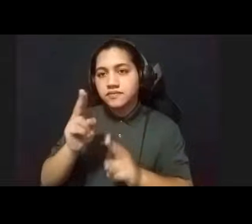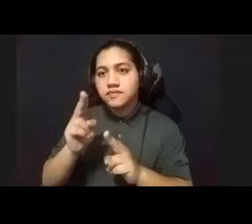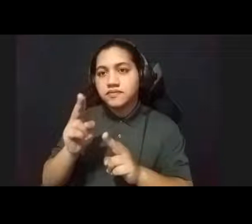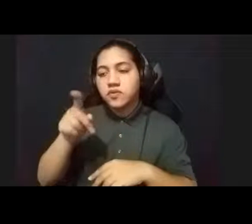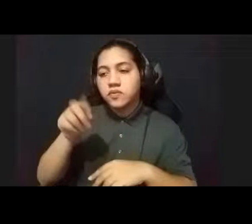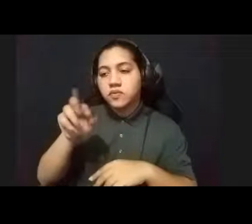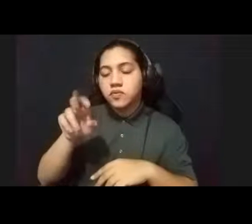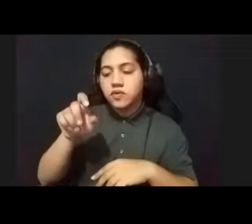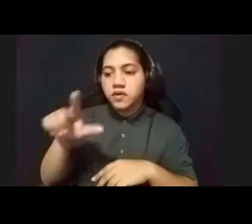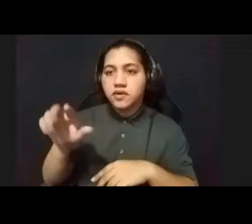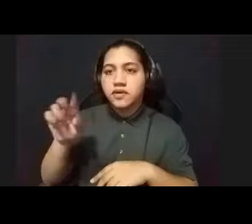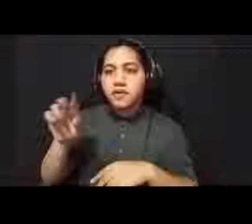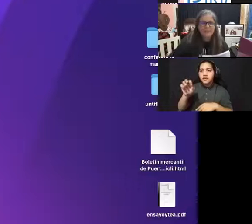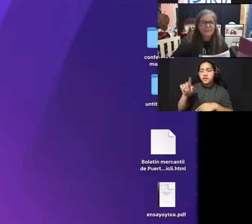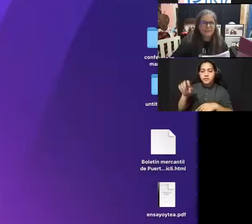Belpré.